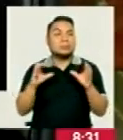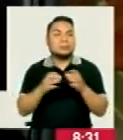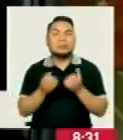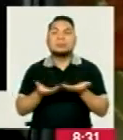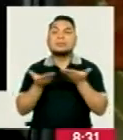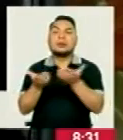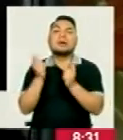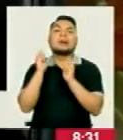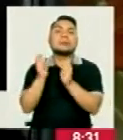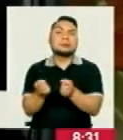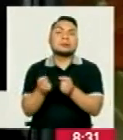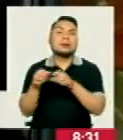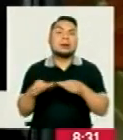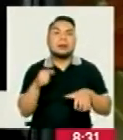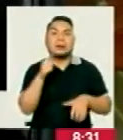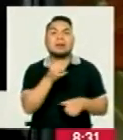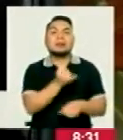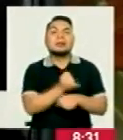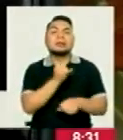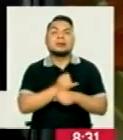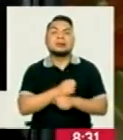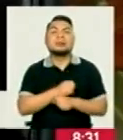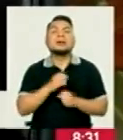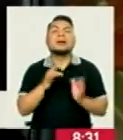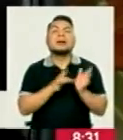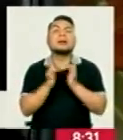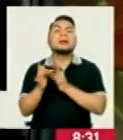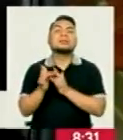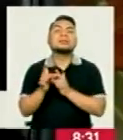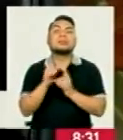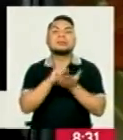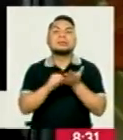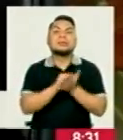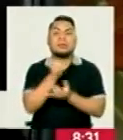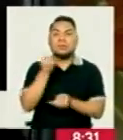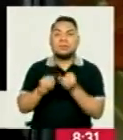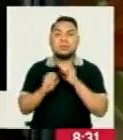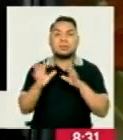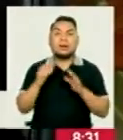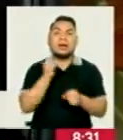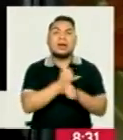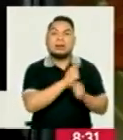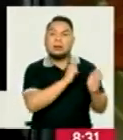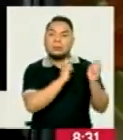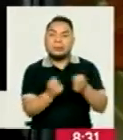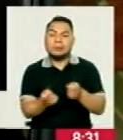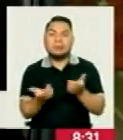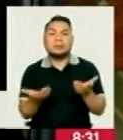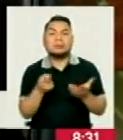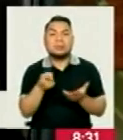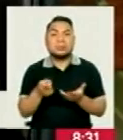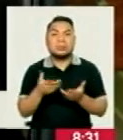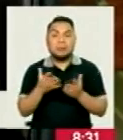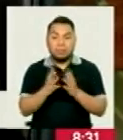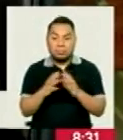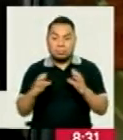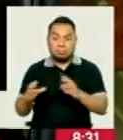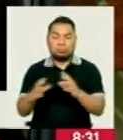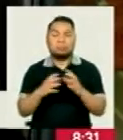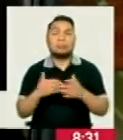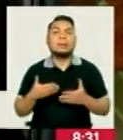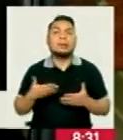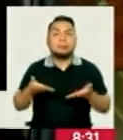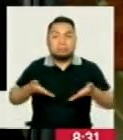del donativo que realizó la Iglesia Jesucristo de los Santos de los Últimos Días, que consistió en kits para recién nacidos, que esto